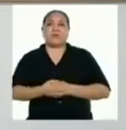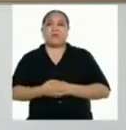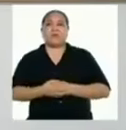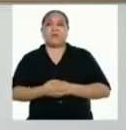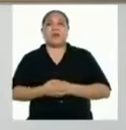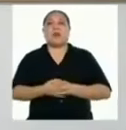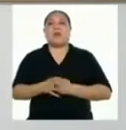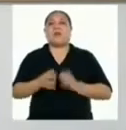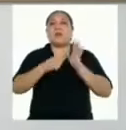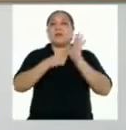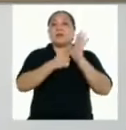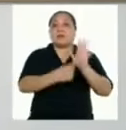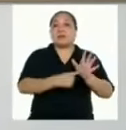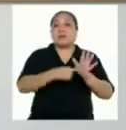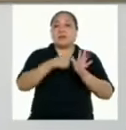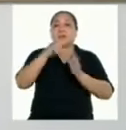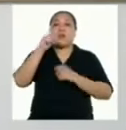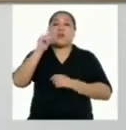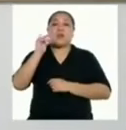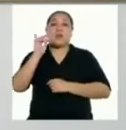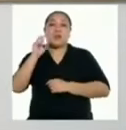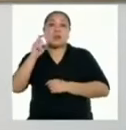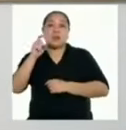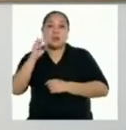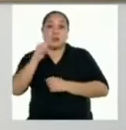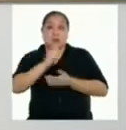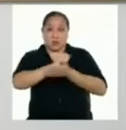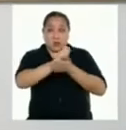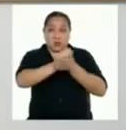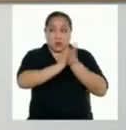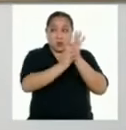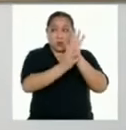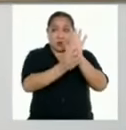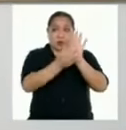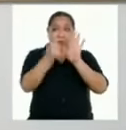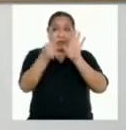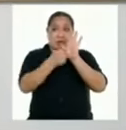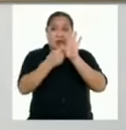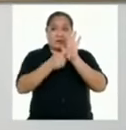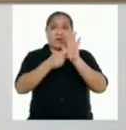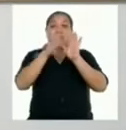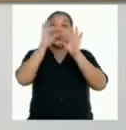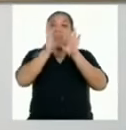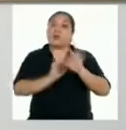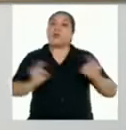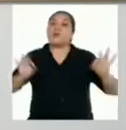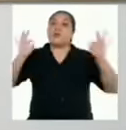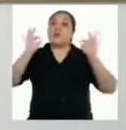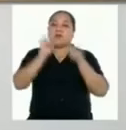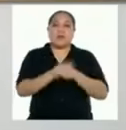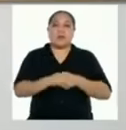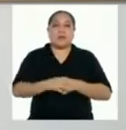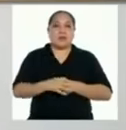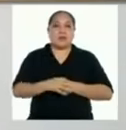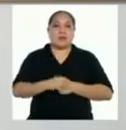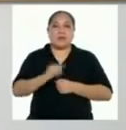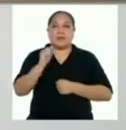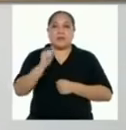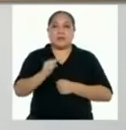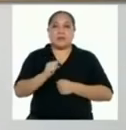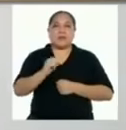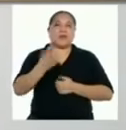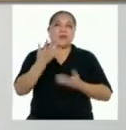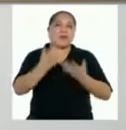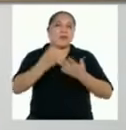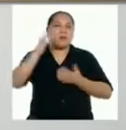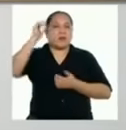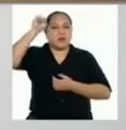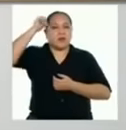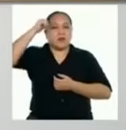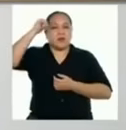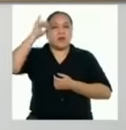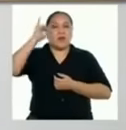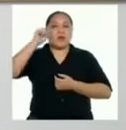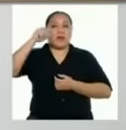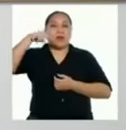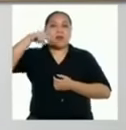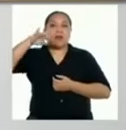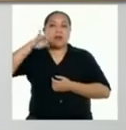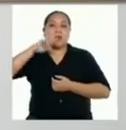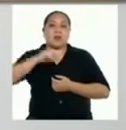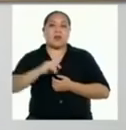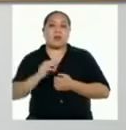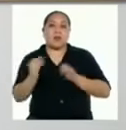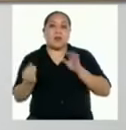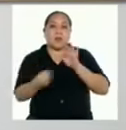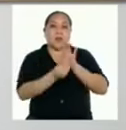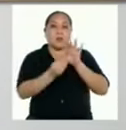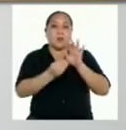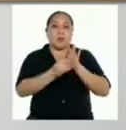La presentación del texto es muy importante. Por ejemplo, seguro que recuerdan que Yanira